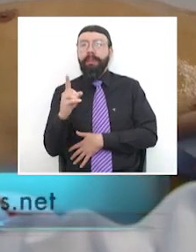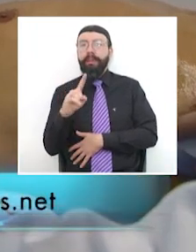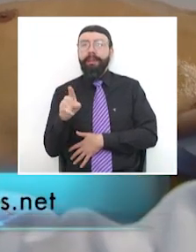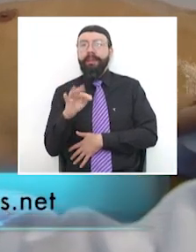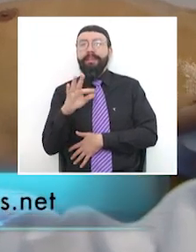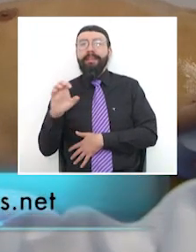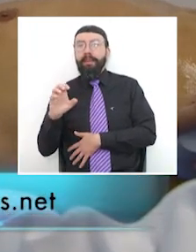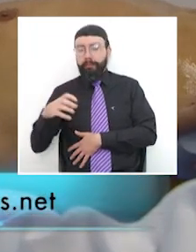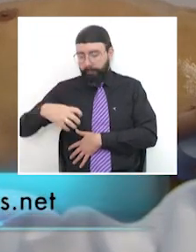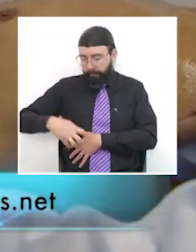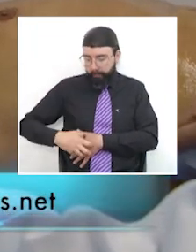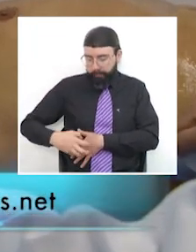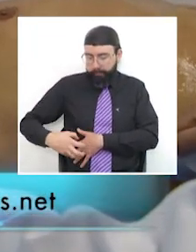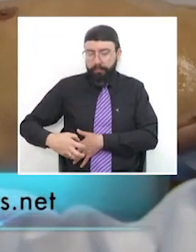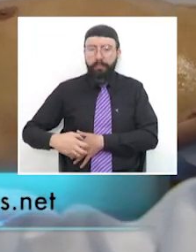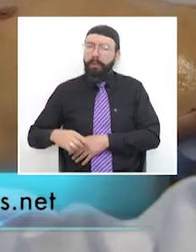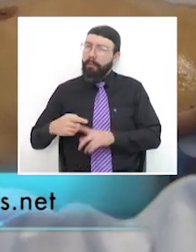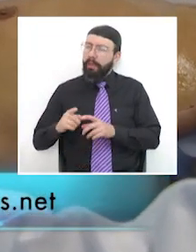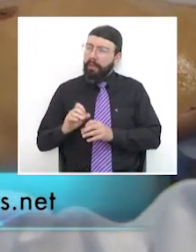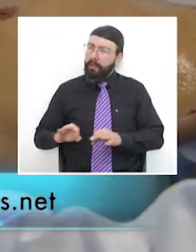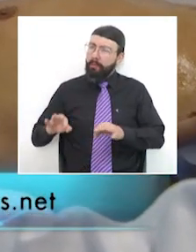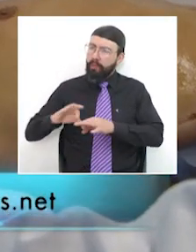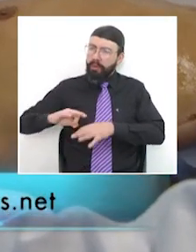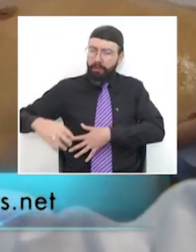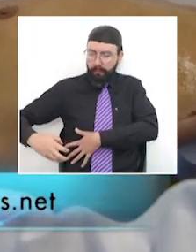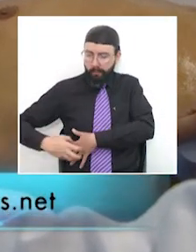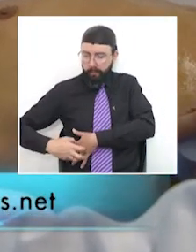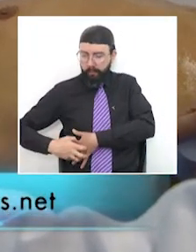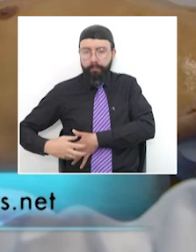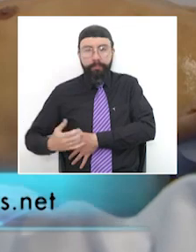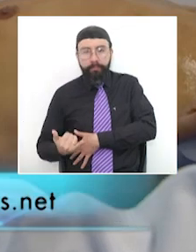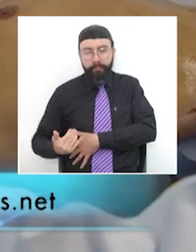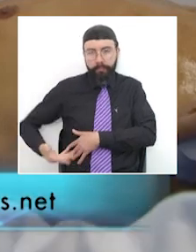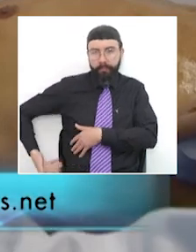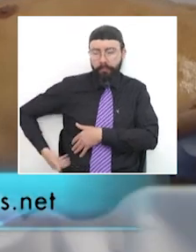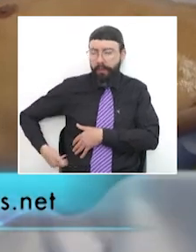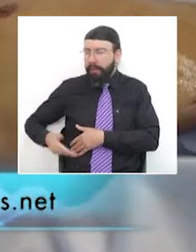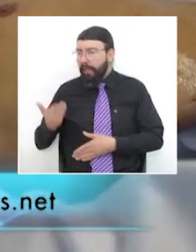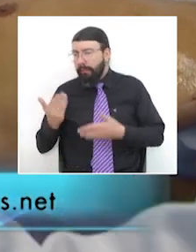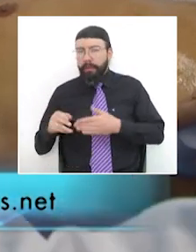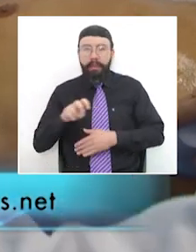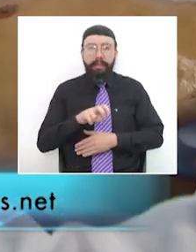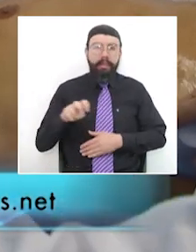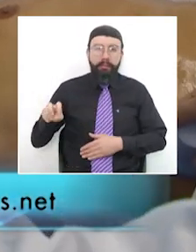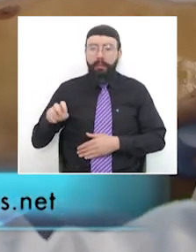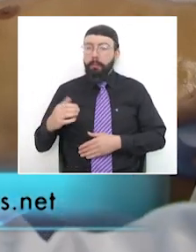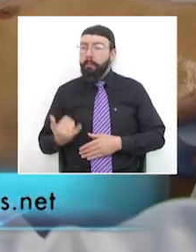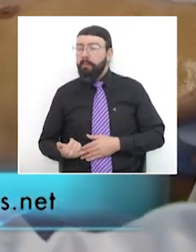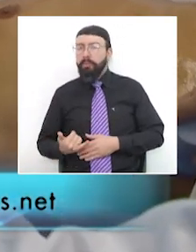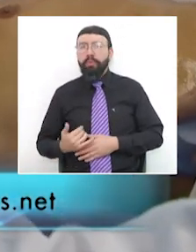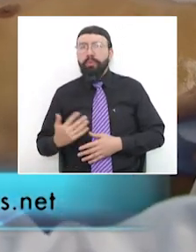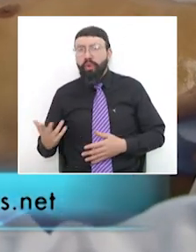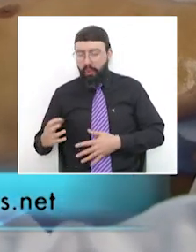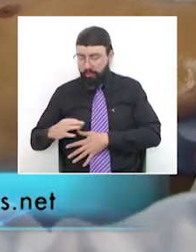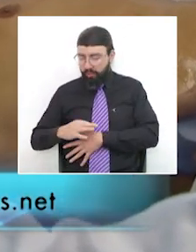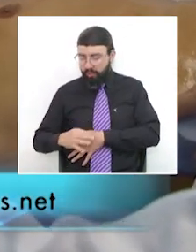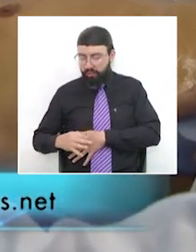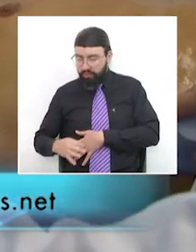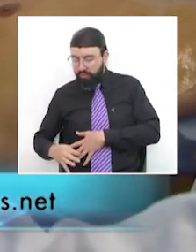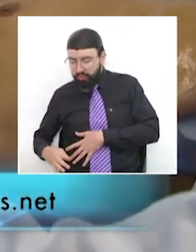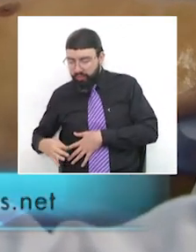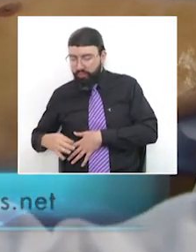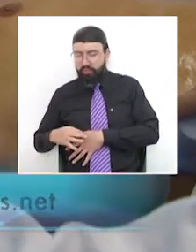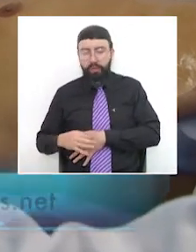es importante en esos quistes, los vamos a clasificar de acuerdo así cómo son sus paredes, si